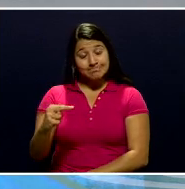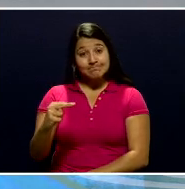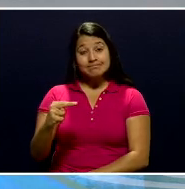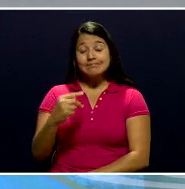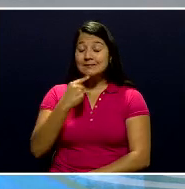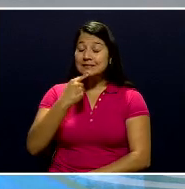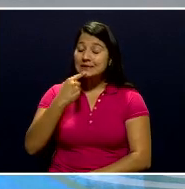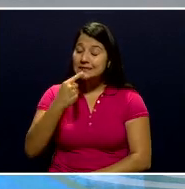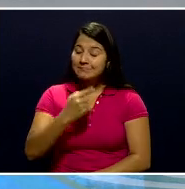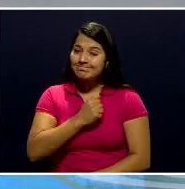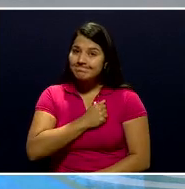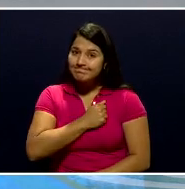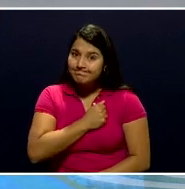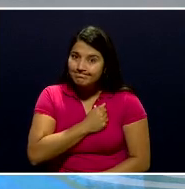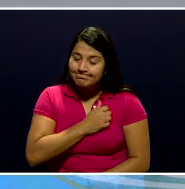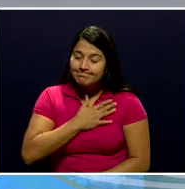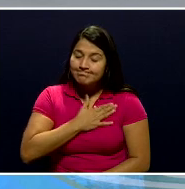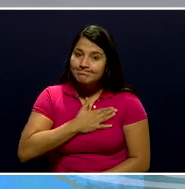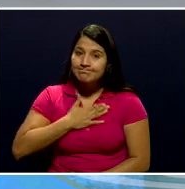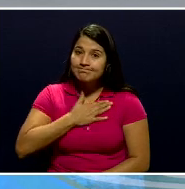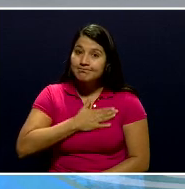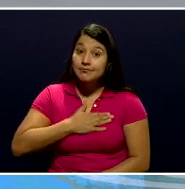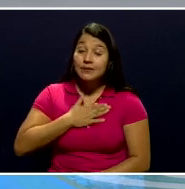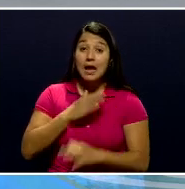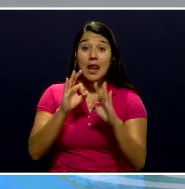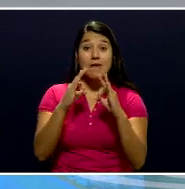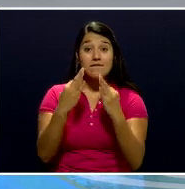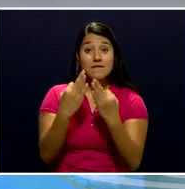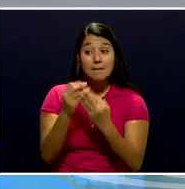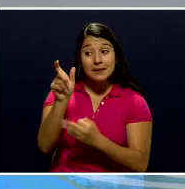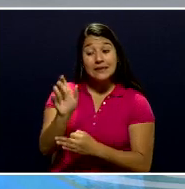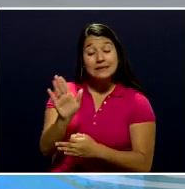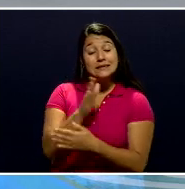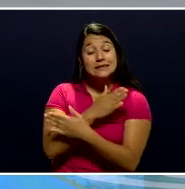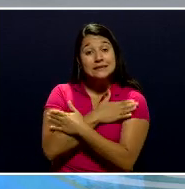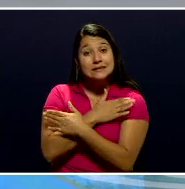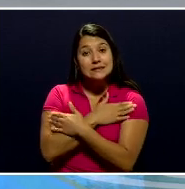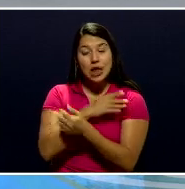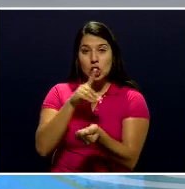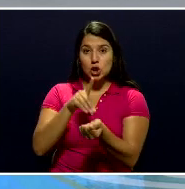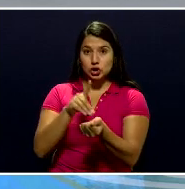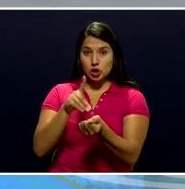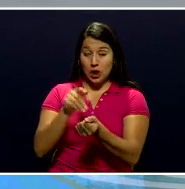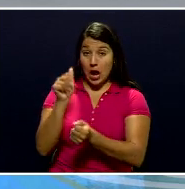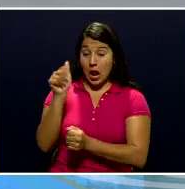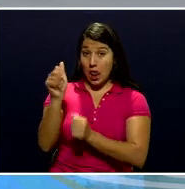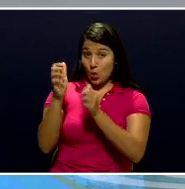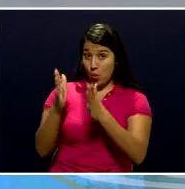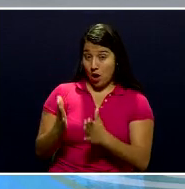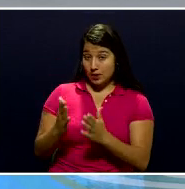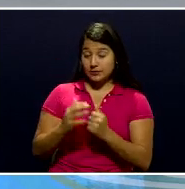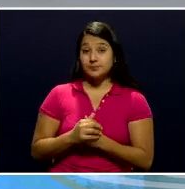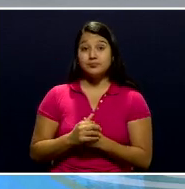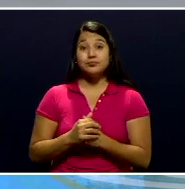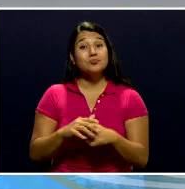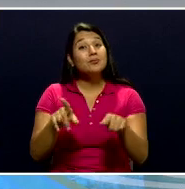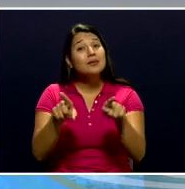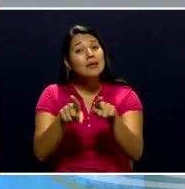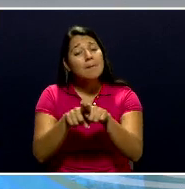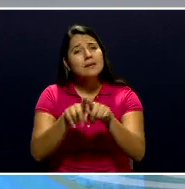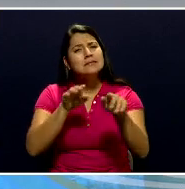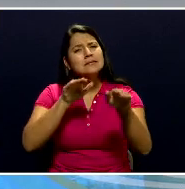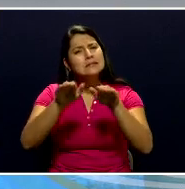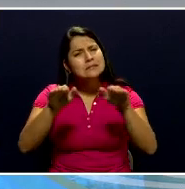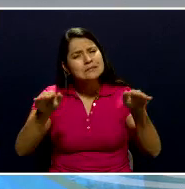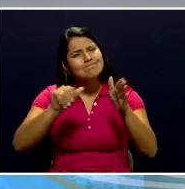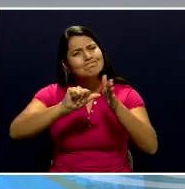sinceras condolencias a la familia de este querido doctor alajuelense. Hacemos también un llamado